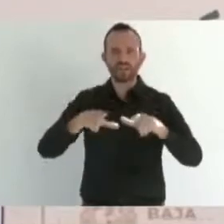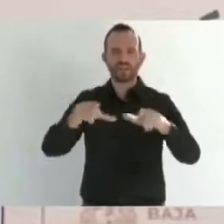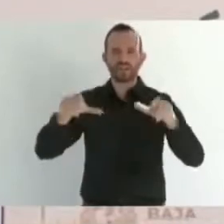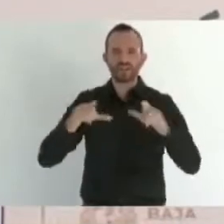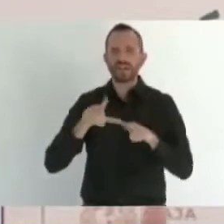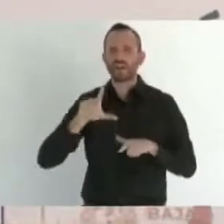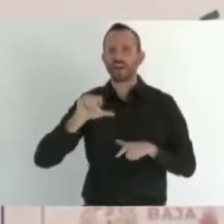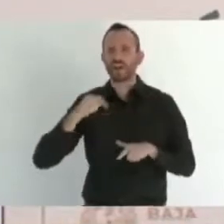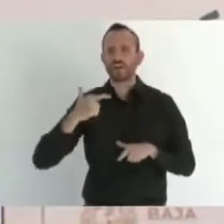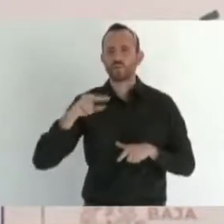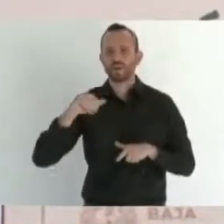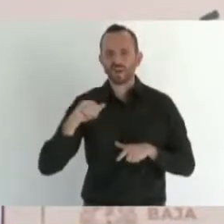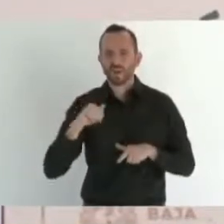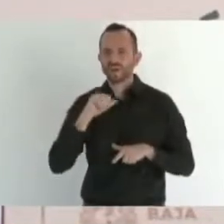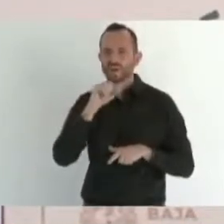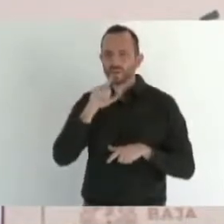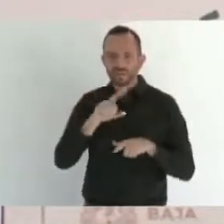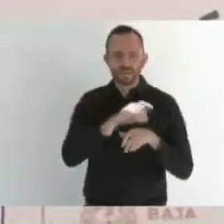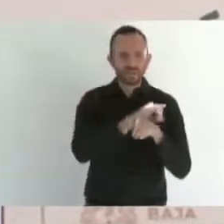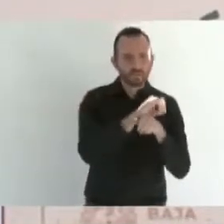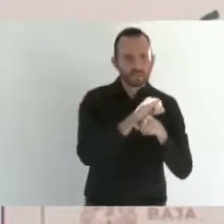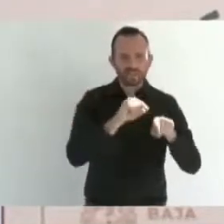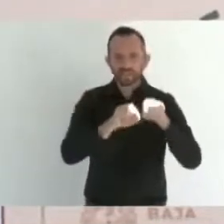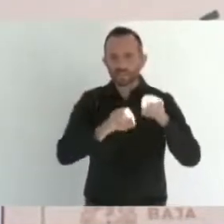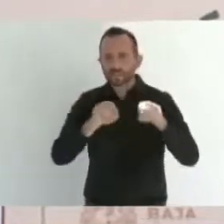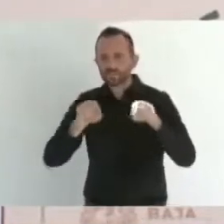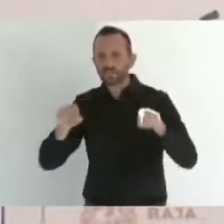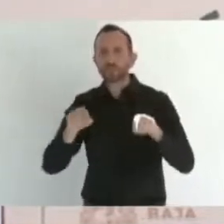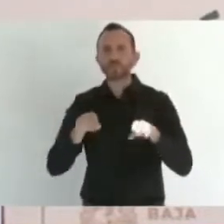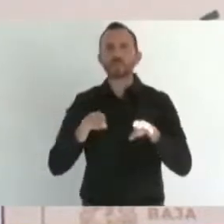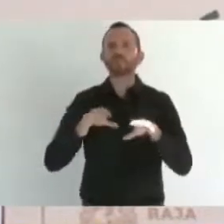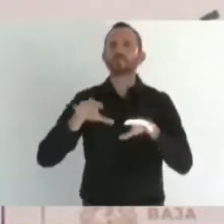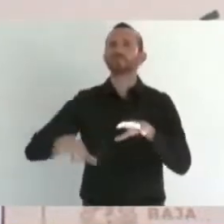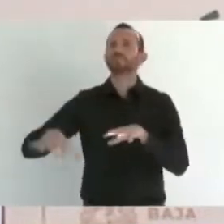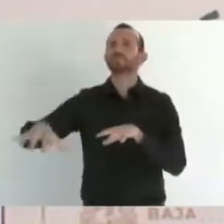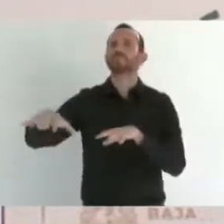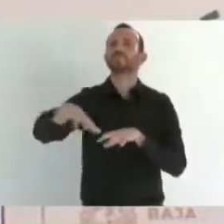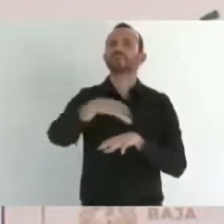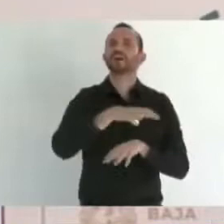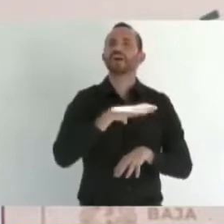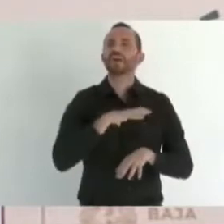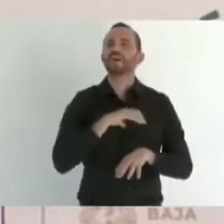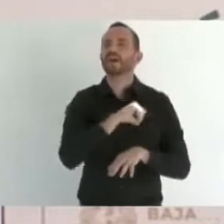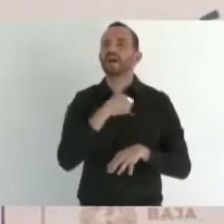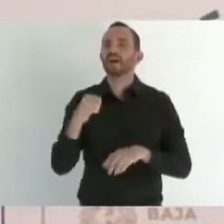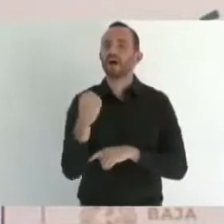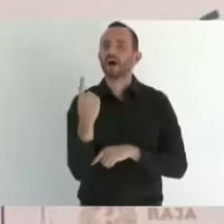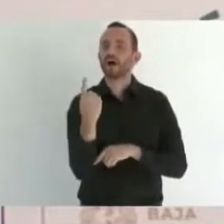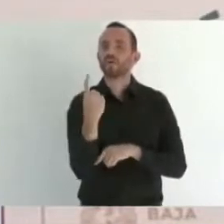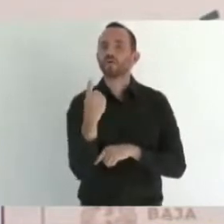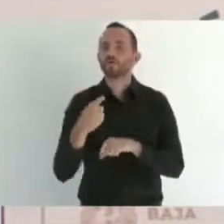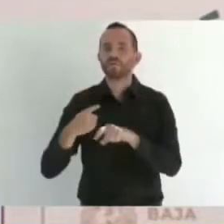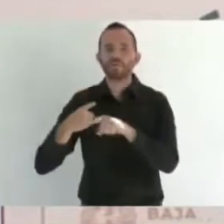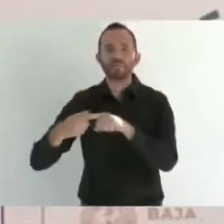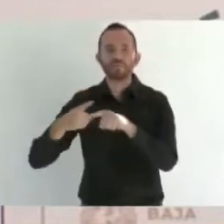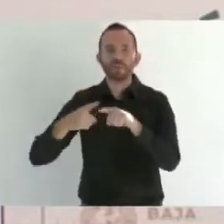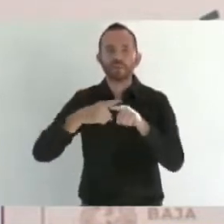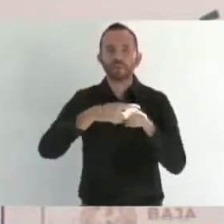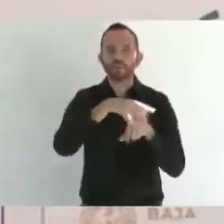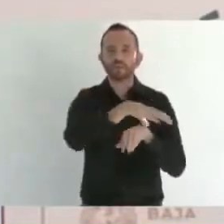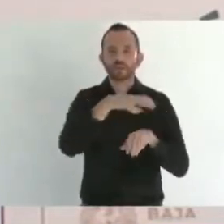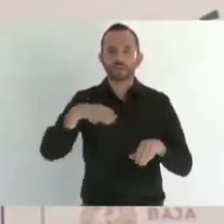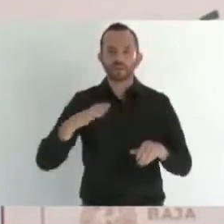todos los espacios en los vasos de agua y ya está muy avanzada